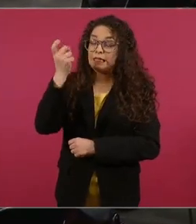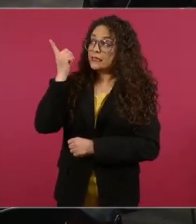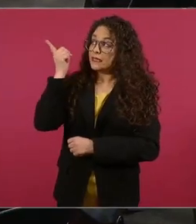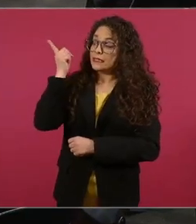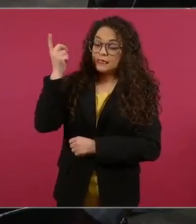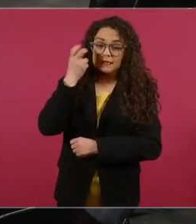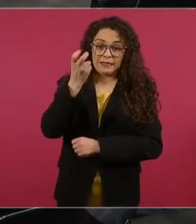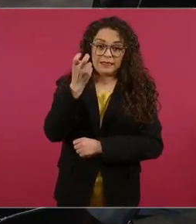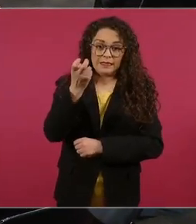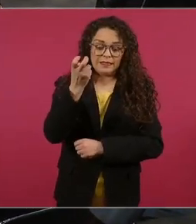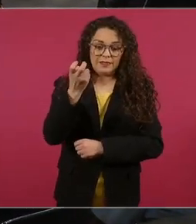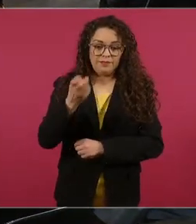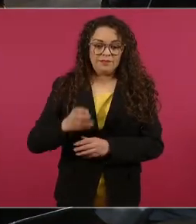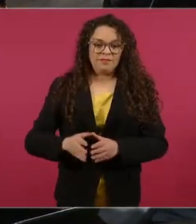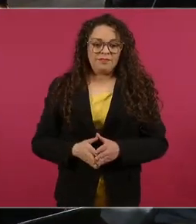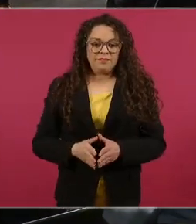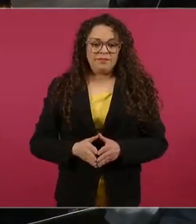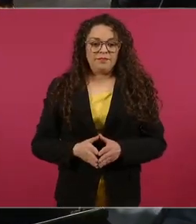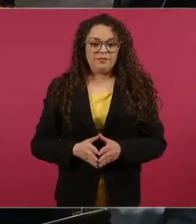bájale.